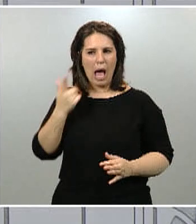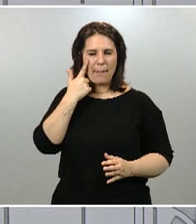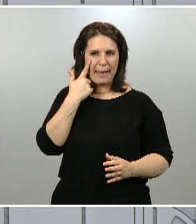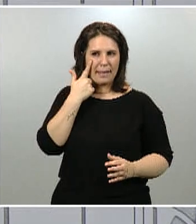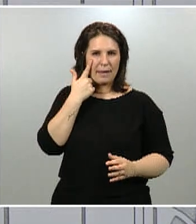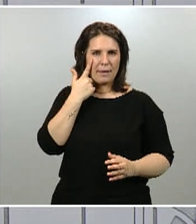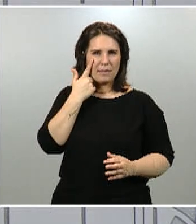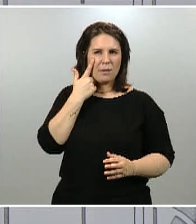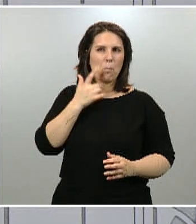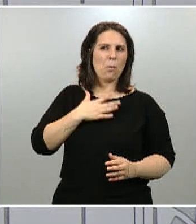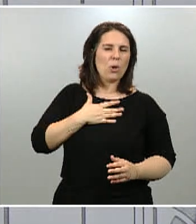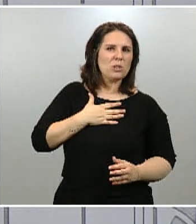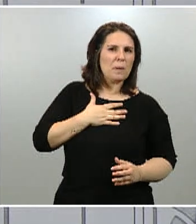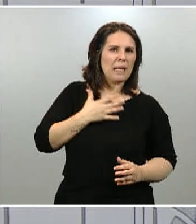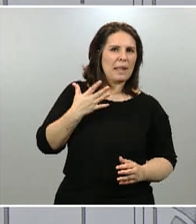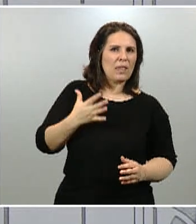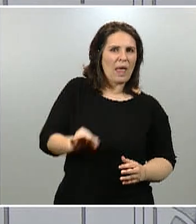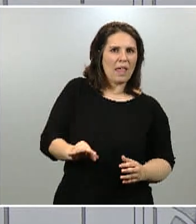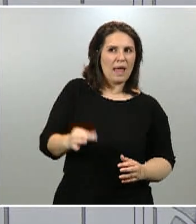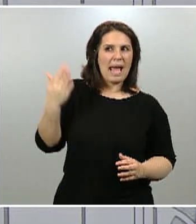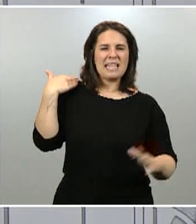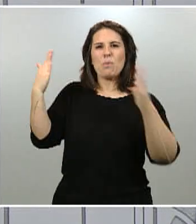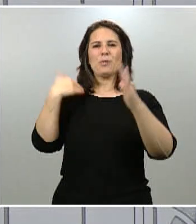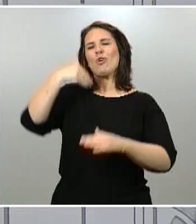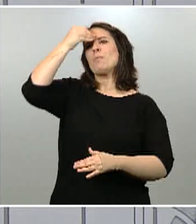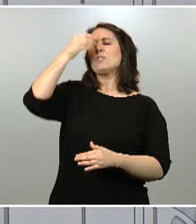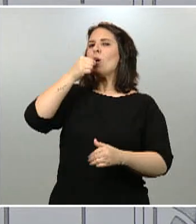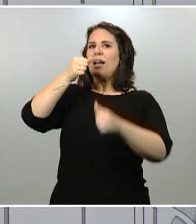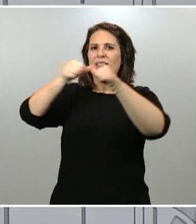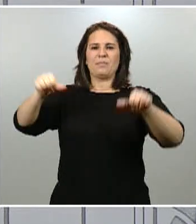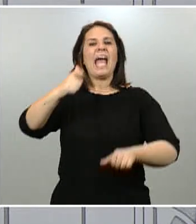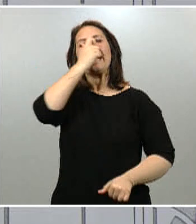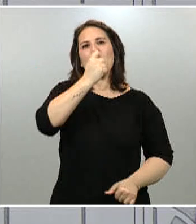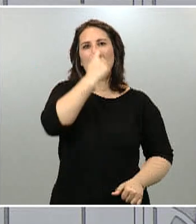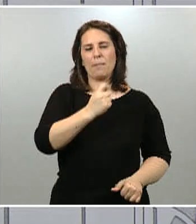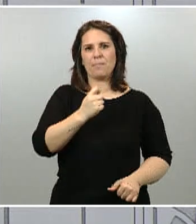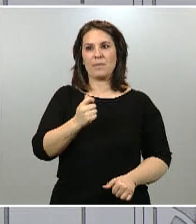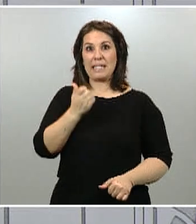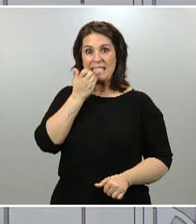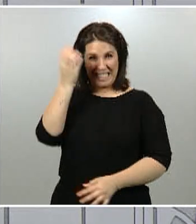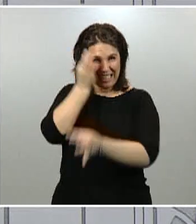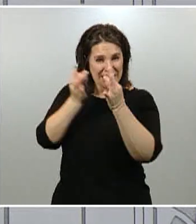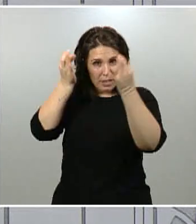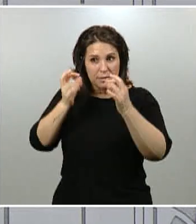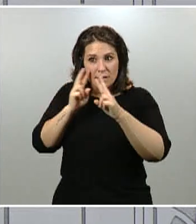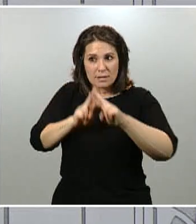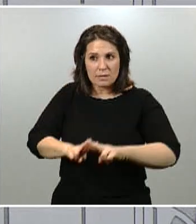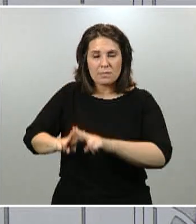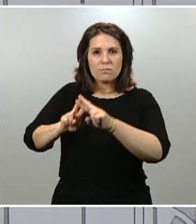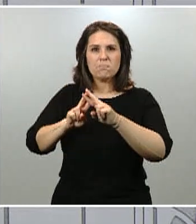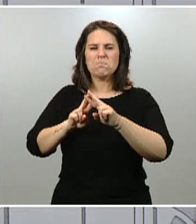lo que considerábamos en aquel momento gripe, si miramos la evolución de esos datos, nos damos cuenta que en España no se detecta nada